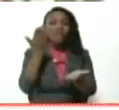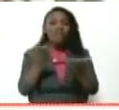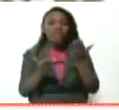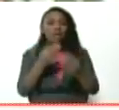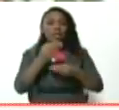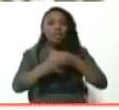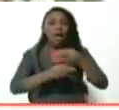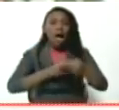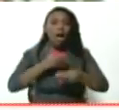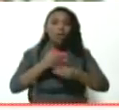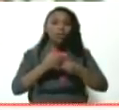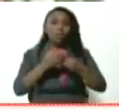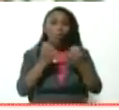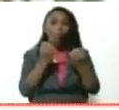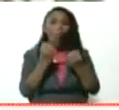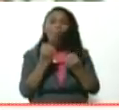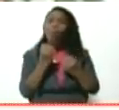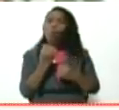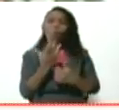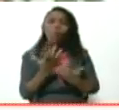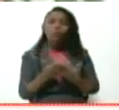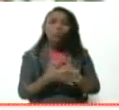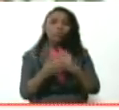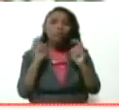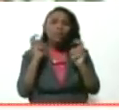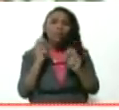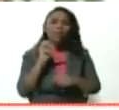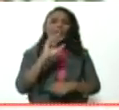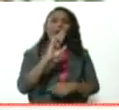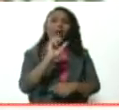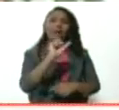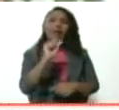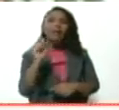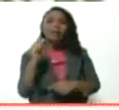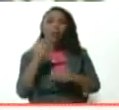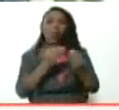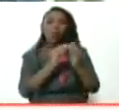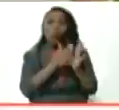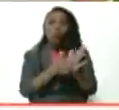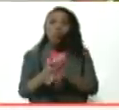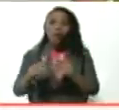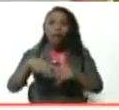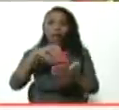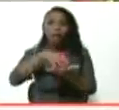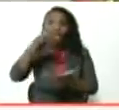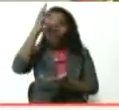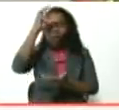hecho en cuanto a la RAS y todo el trabajo organizativo acá en el Estado Falcón. Gracias.